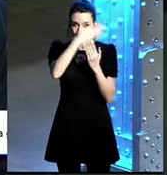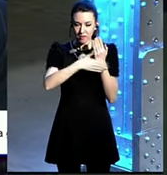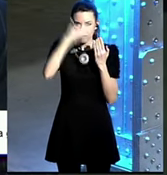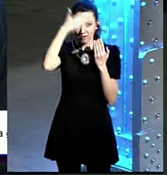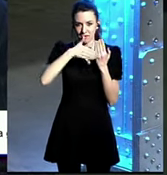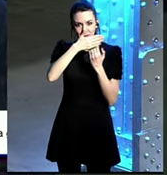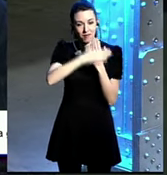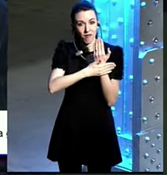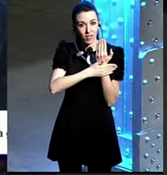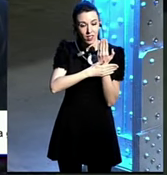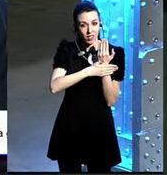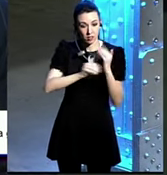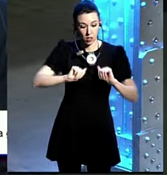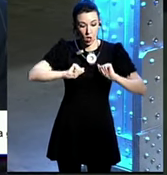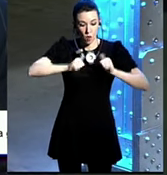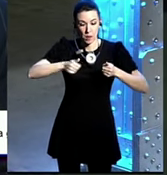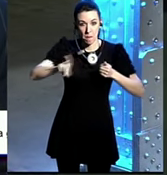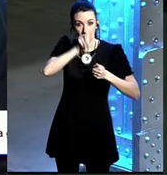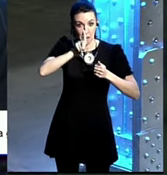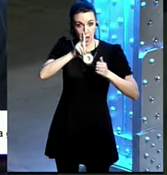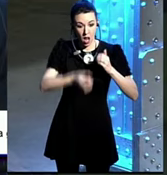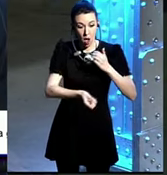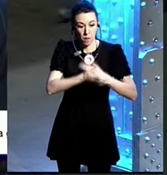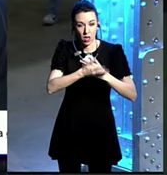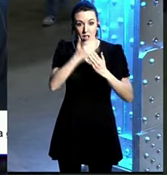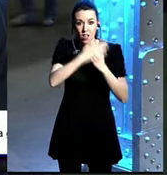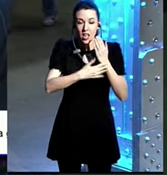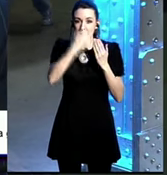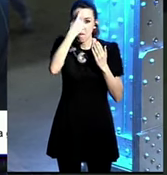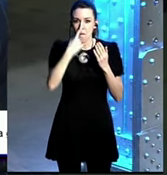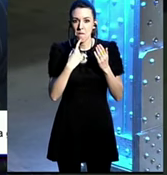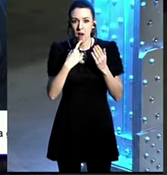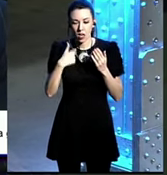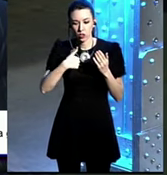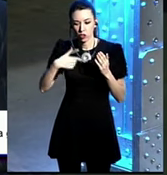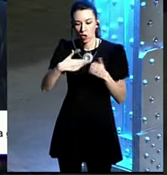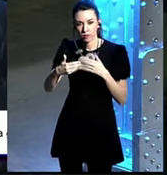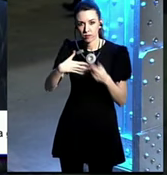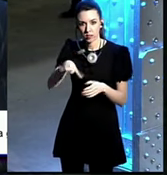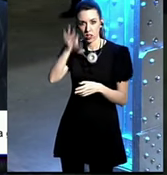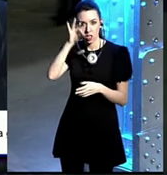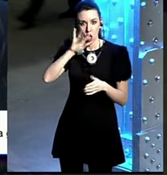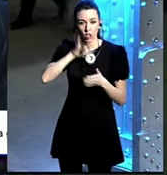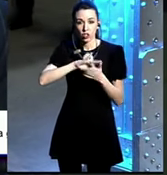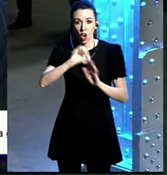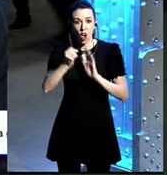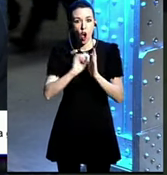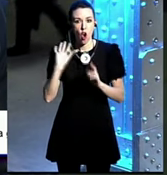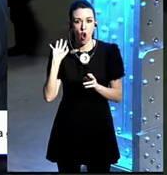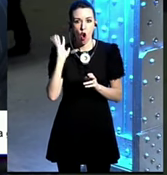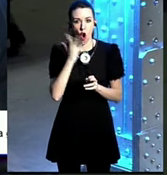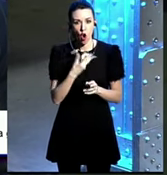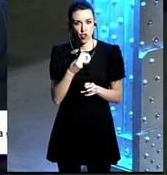de la edición inicial era una imagen que yo había seleccionado. Era un grabado de Goya,